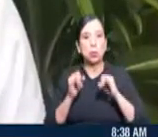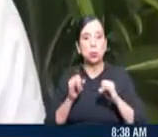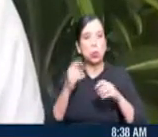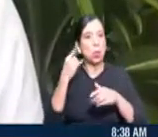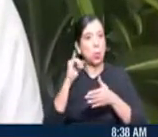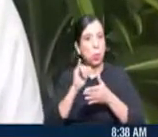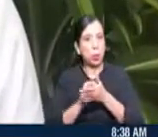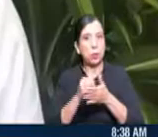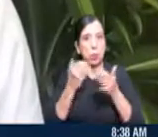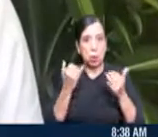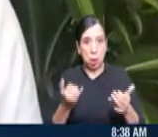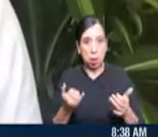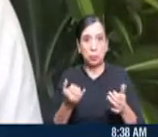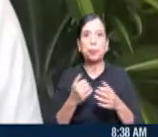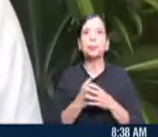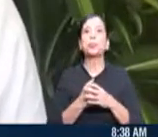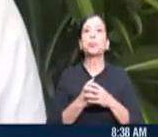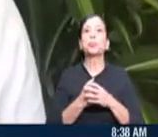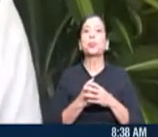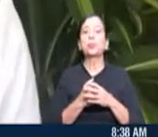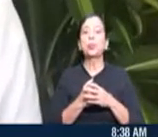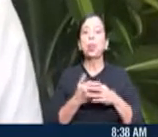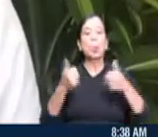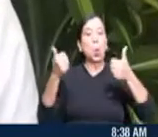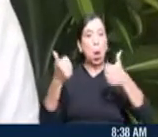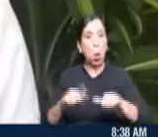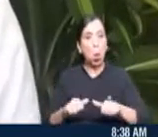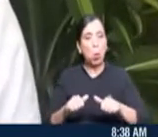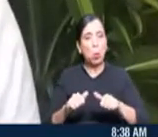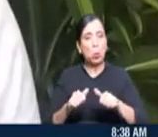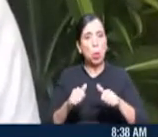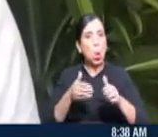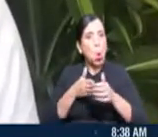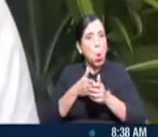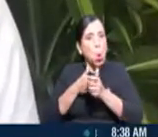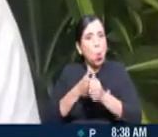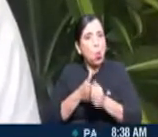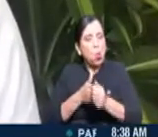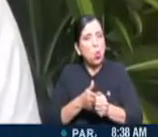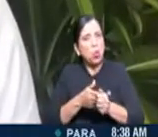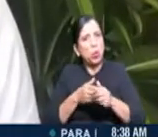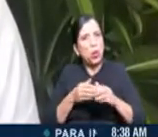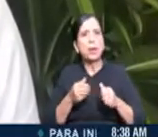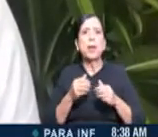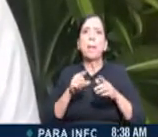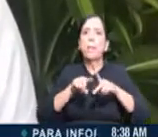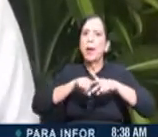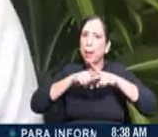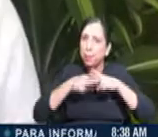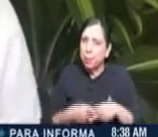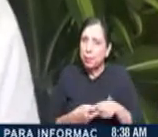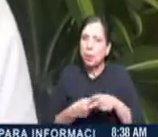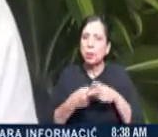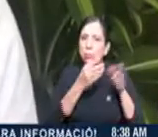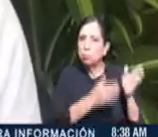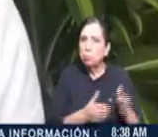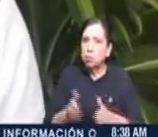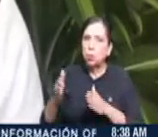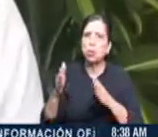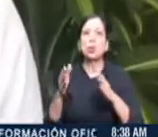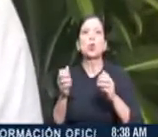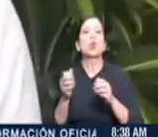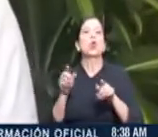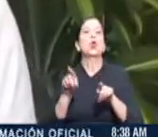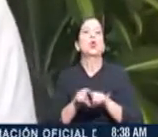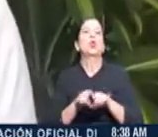ya estamos hemos acordado una hoja de ruta para iniciar ese proceso que va de la mano con